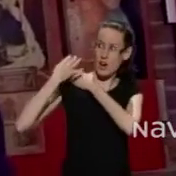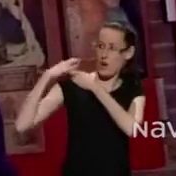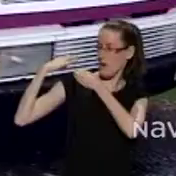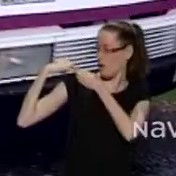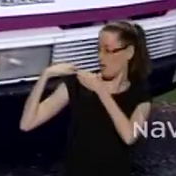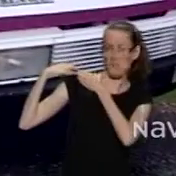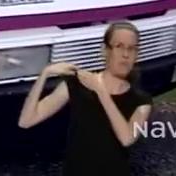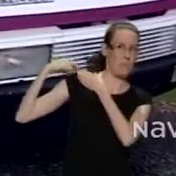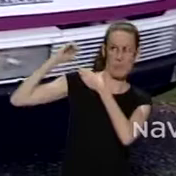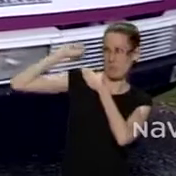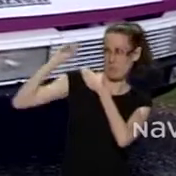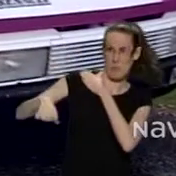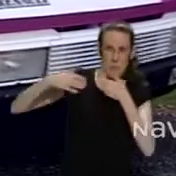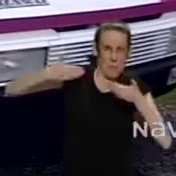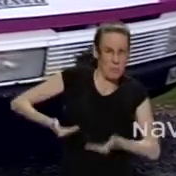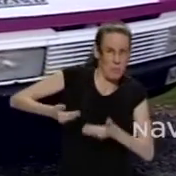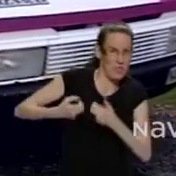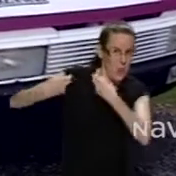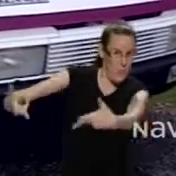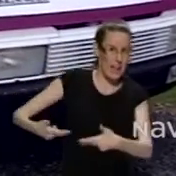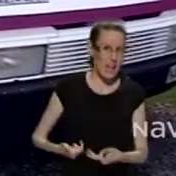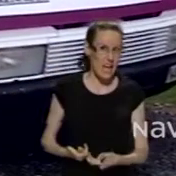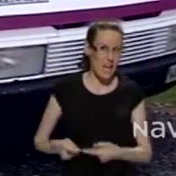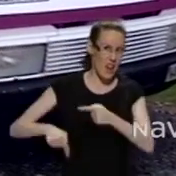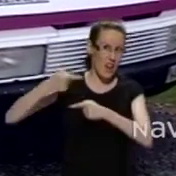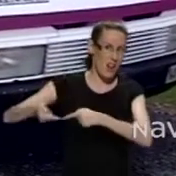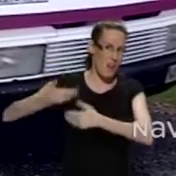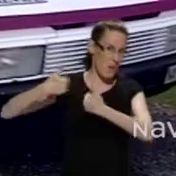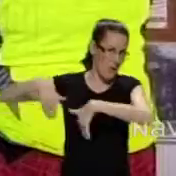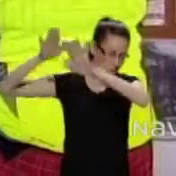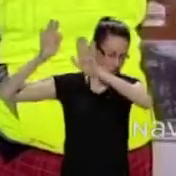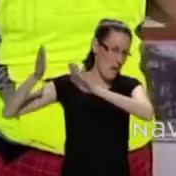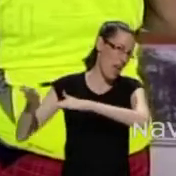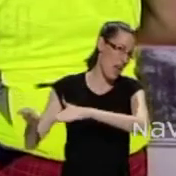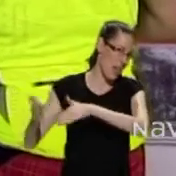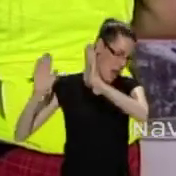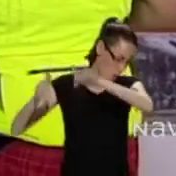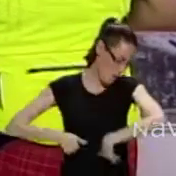bueno, me deshago de esto, gano sitio en la mochila, me quito peso y ya buscaré algo más informal para volver.